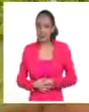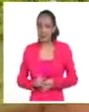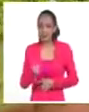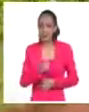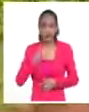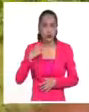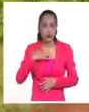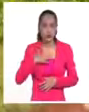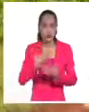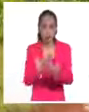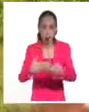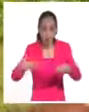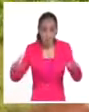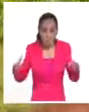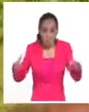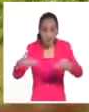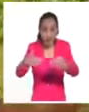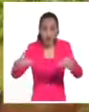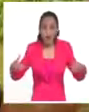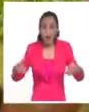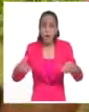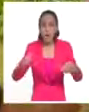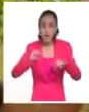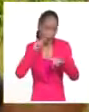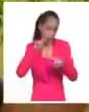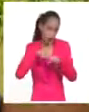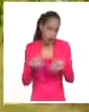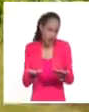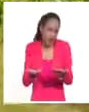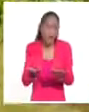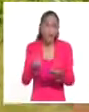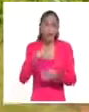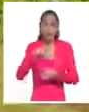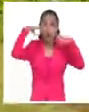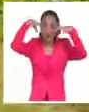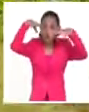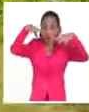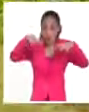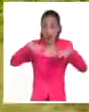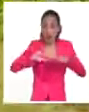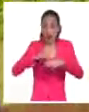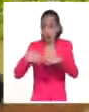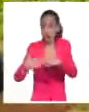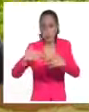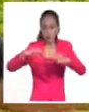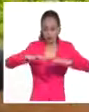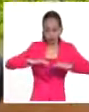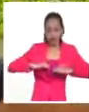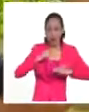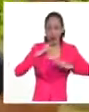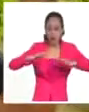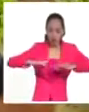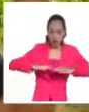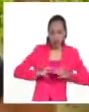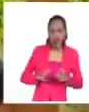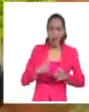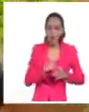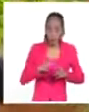finca para que cuando llueve el agua, tenerla dentro del sistema la mayor parte del tiempo posible. Pero estamos en